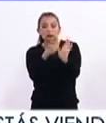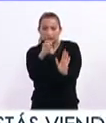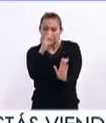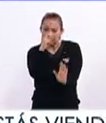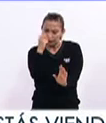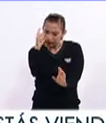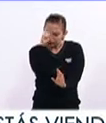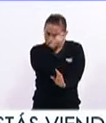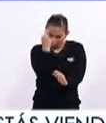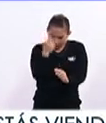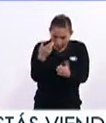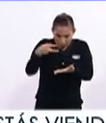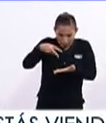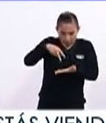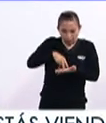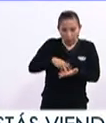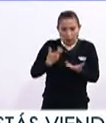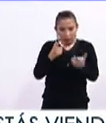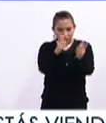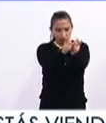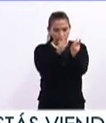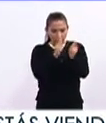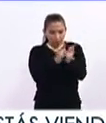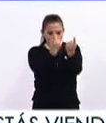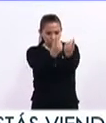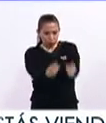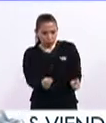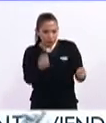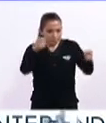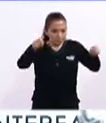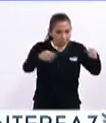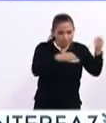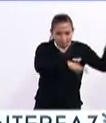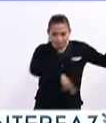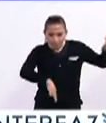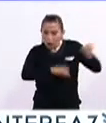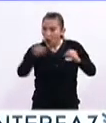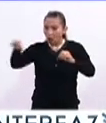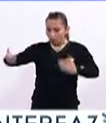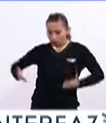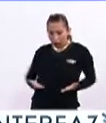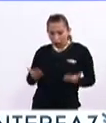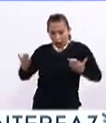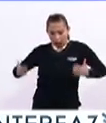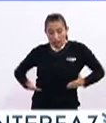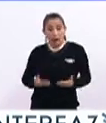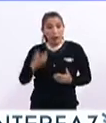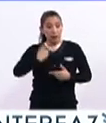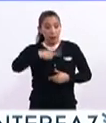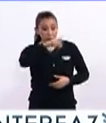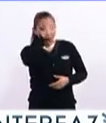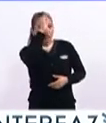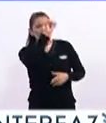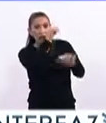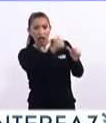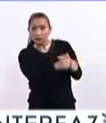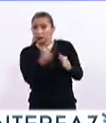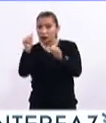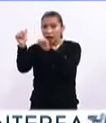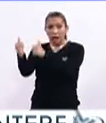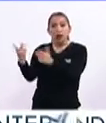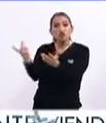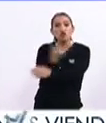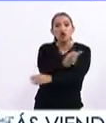seguir para plantarse después con una orquesta sinfónica, con una coreografía? El científico y el artista,